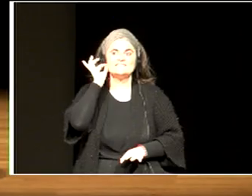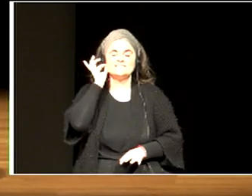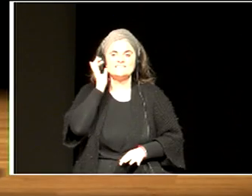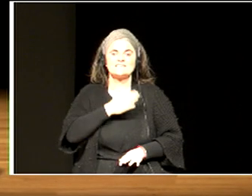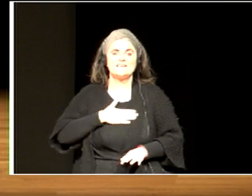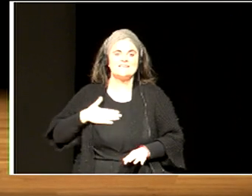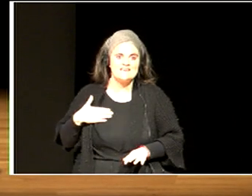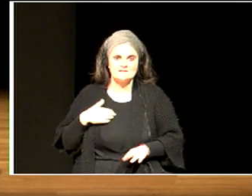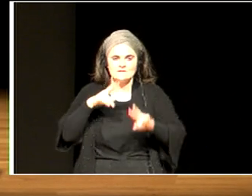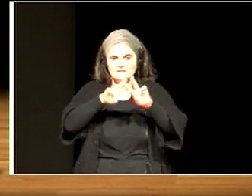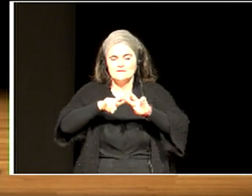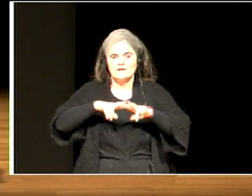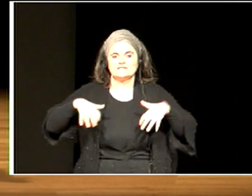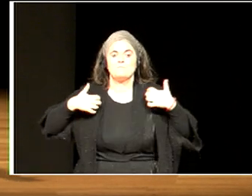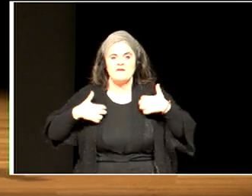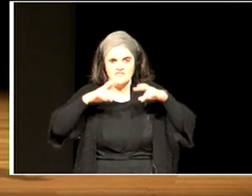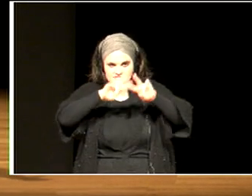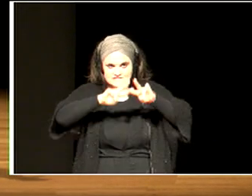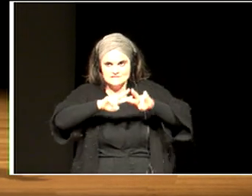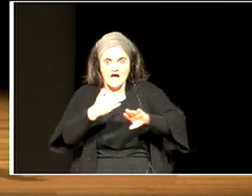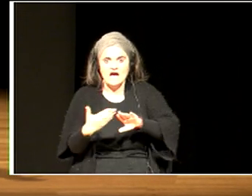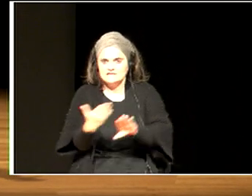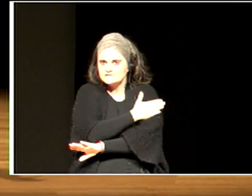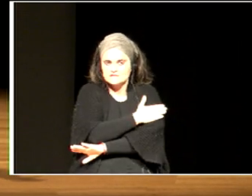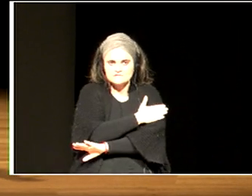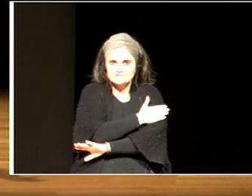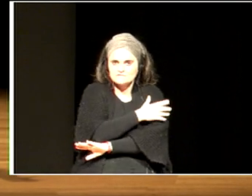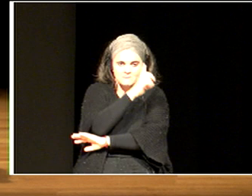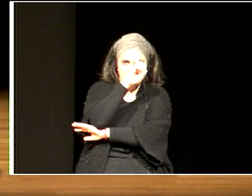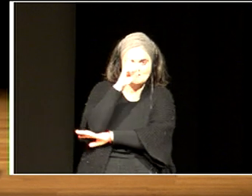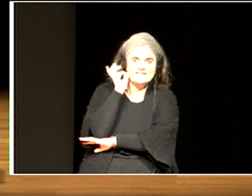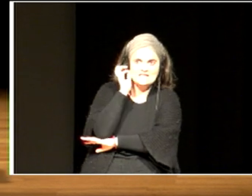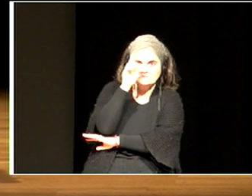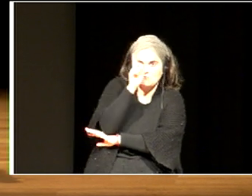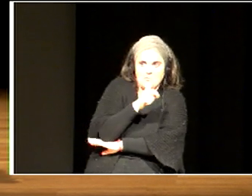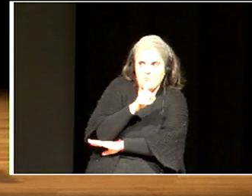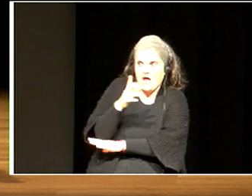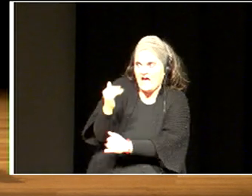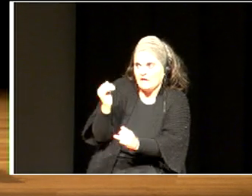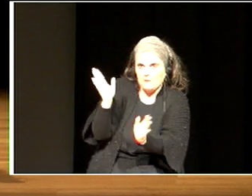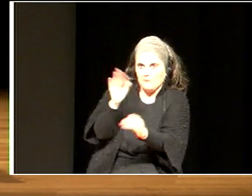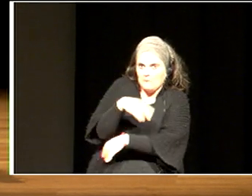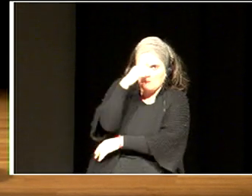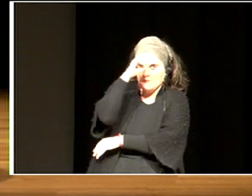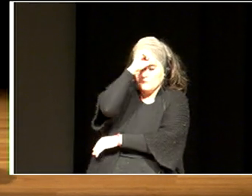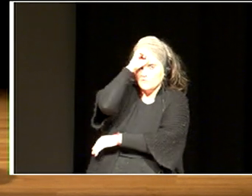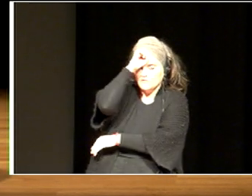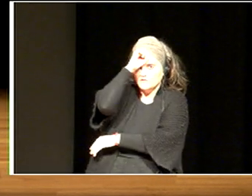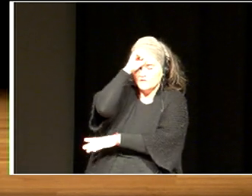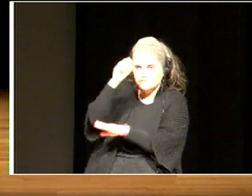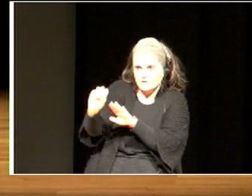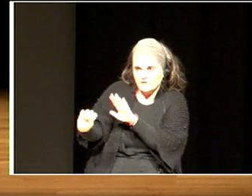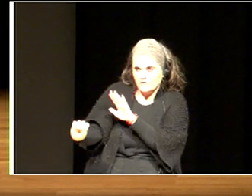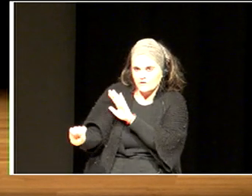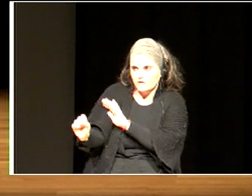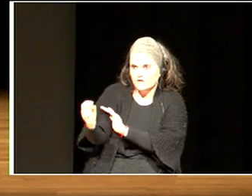antes de que viniera sin duda no podían querer serlo no sabían que existían y a partir de ahí quisieron